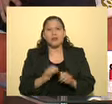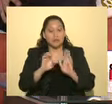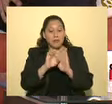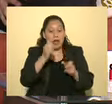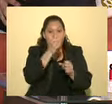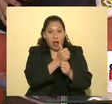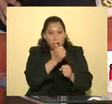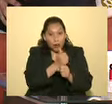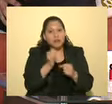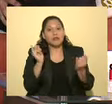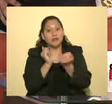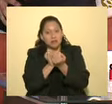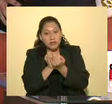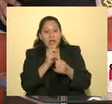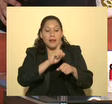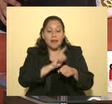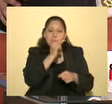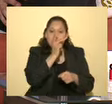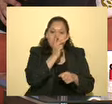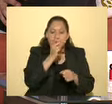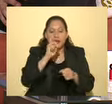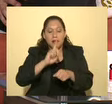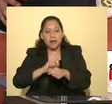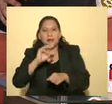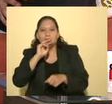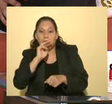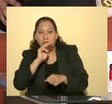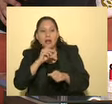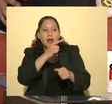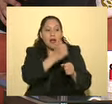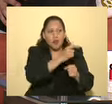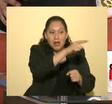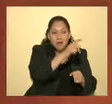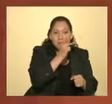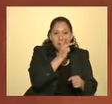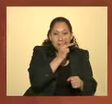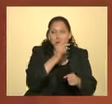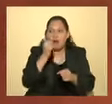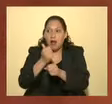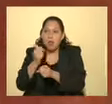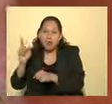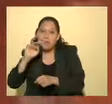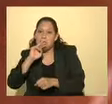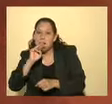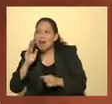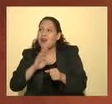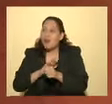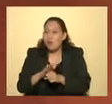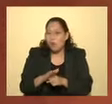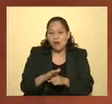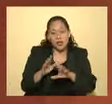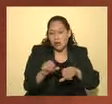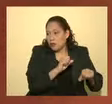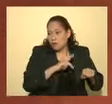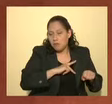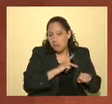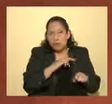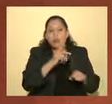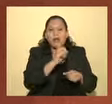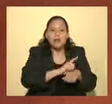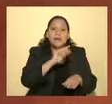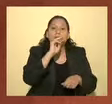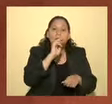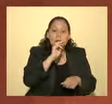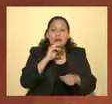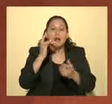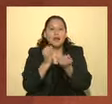abuelos, hay que ver el Día del Padre para que lo pasen con el abuelo paterno, el materno más con el padre, los días de la madre,